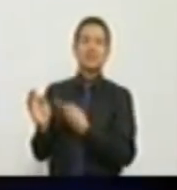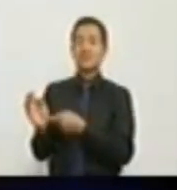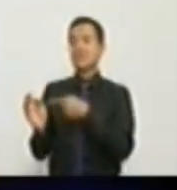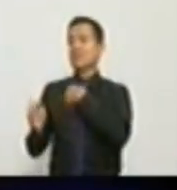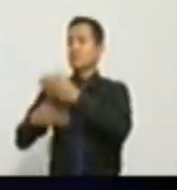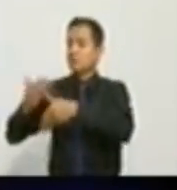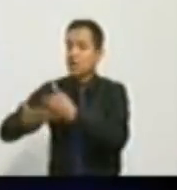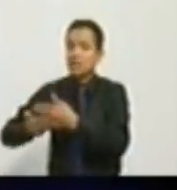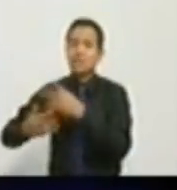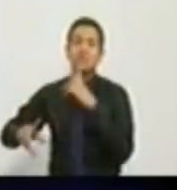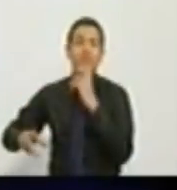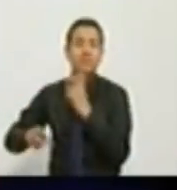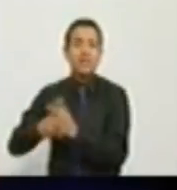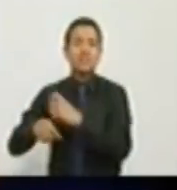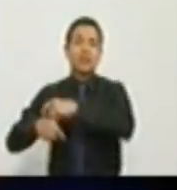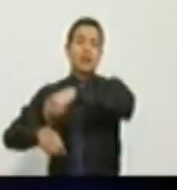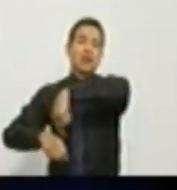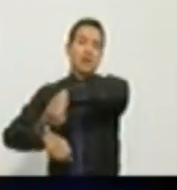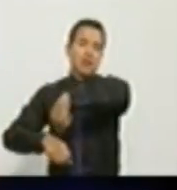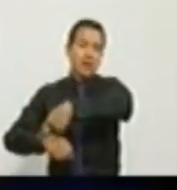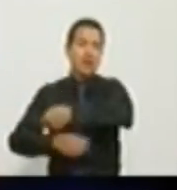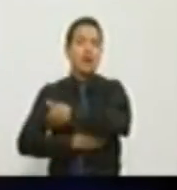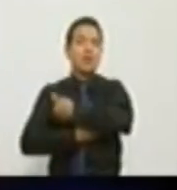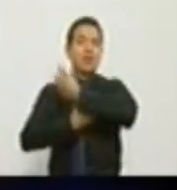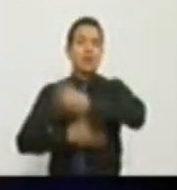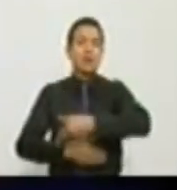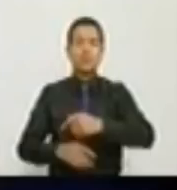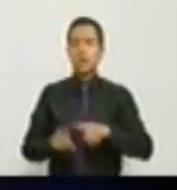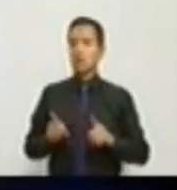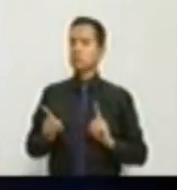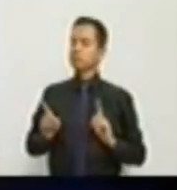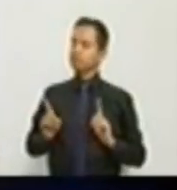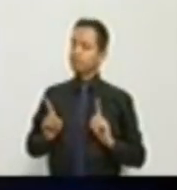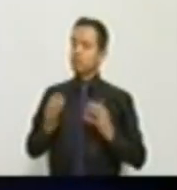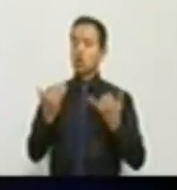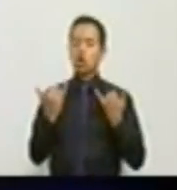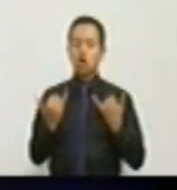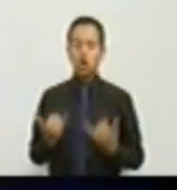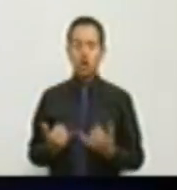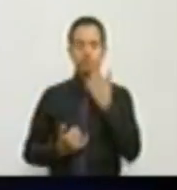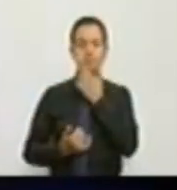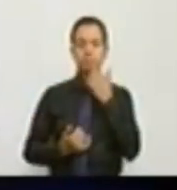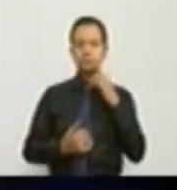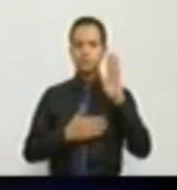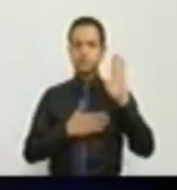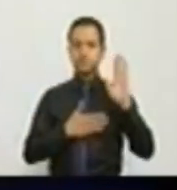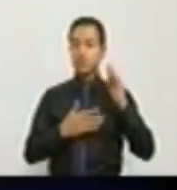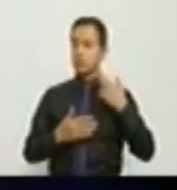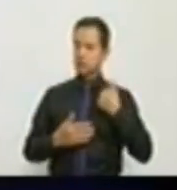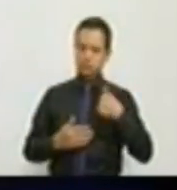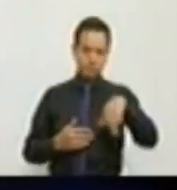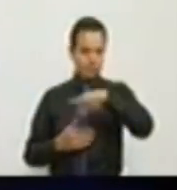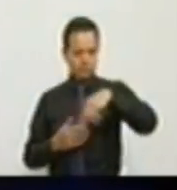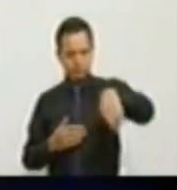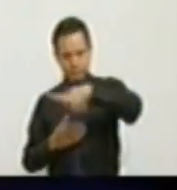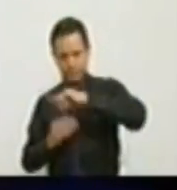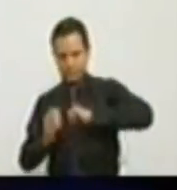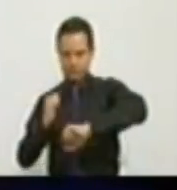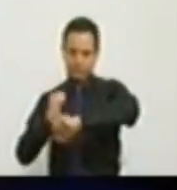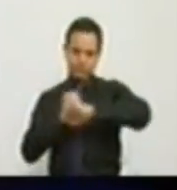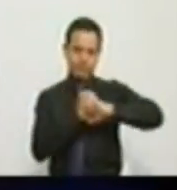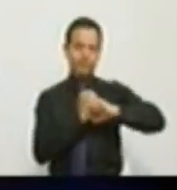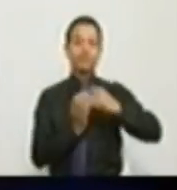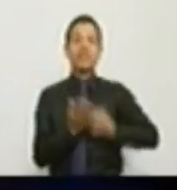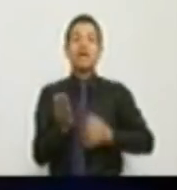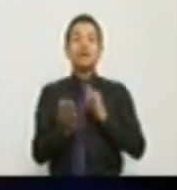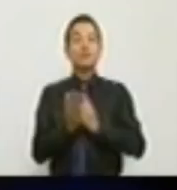tramitar. Pero nos comprometemos hoy y los invitamos a ustedes a que nos acompañen en